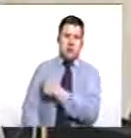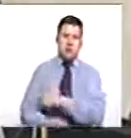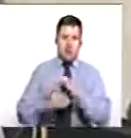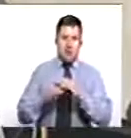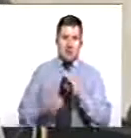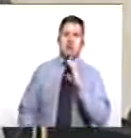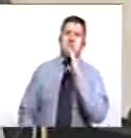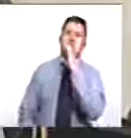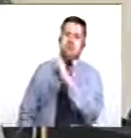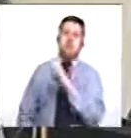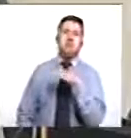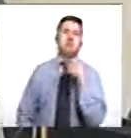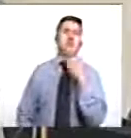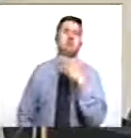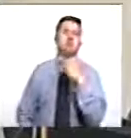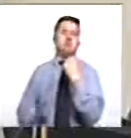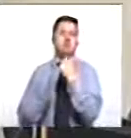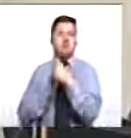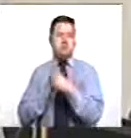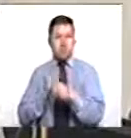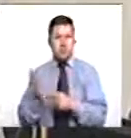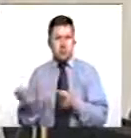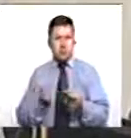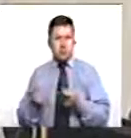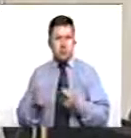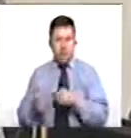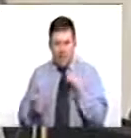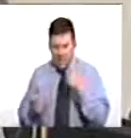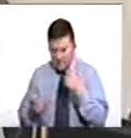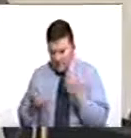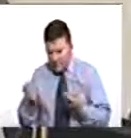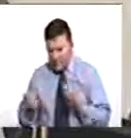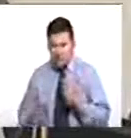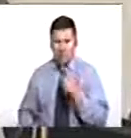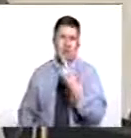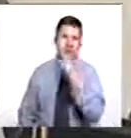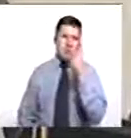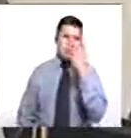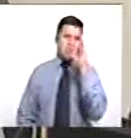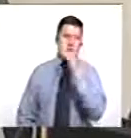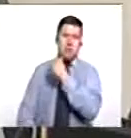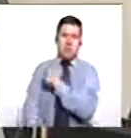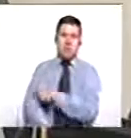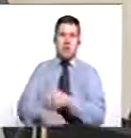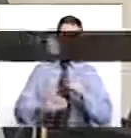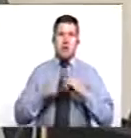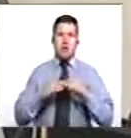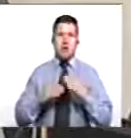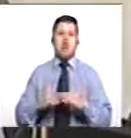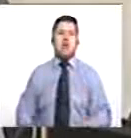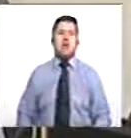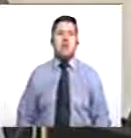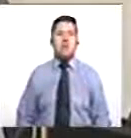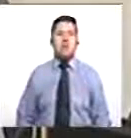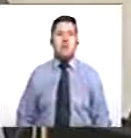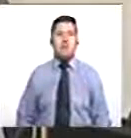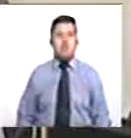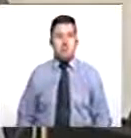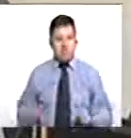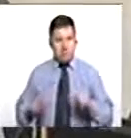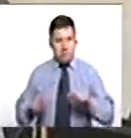y hacen un programa para manejar las pérdidas de $150 millones. Entonces,